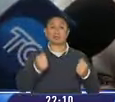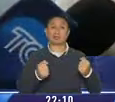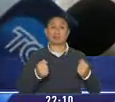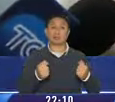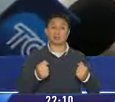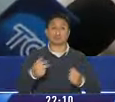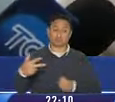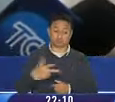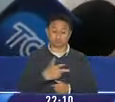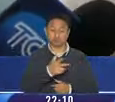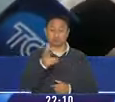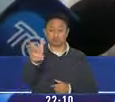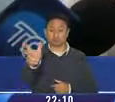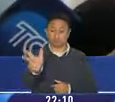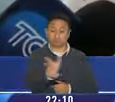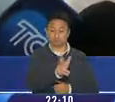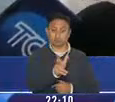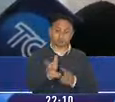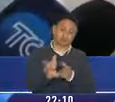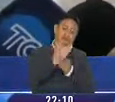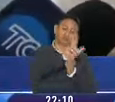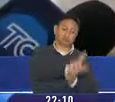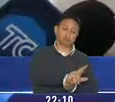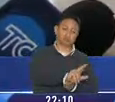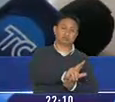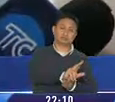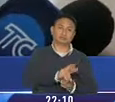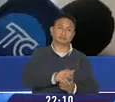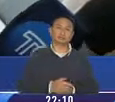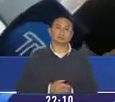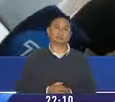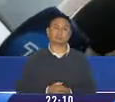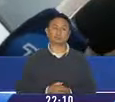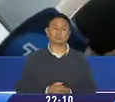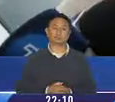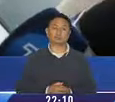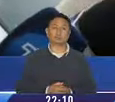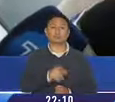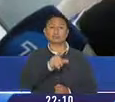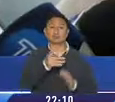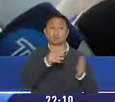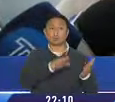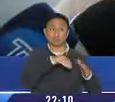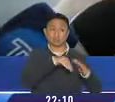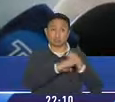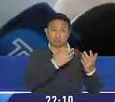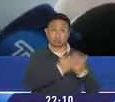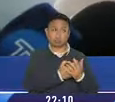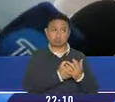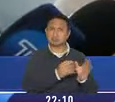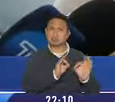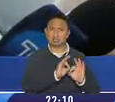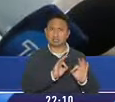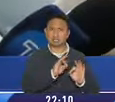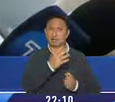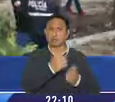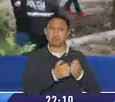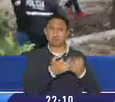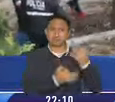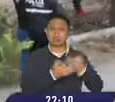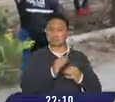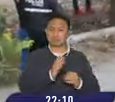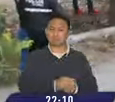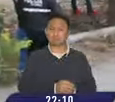tratar de escapar, da retro y se encuneta donde observamos. Fallecido no tiene antecedentes, no presenta procesos judiciales. Agentes